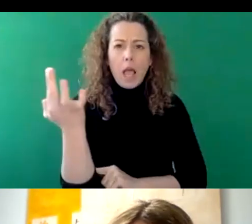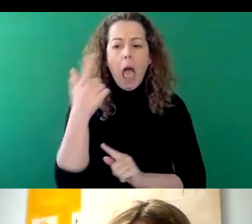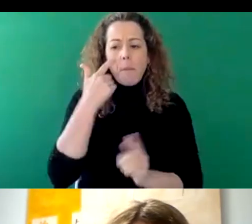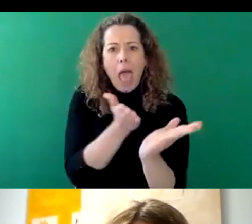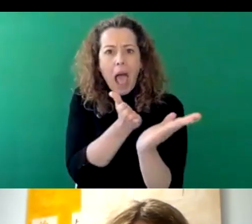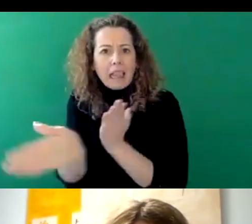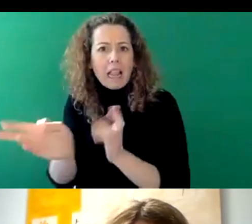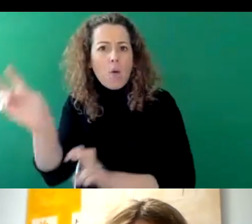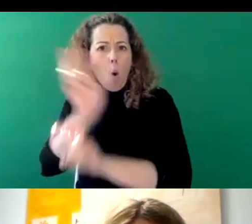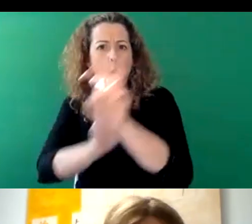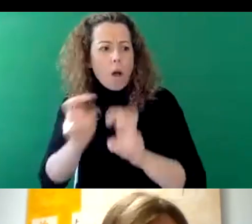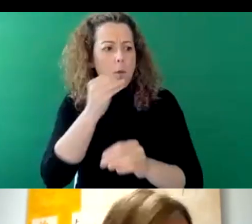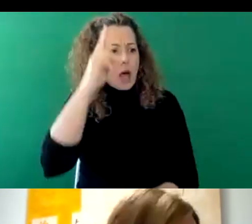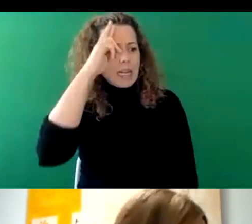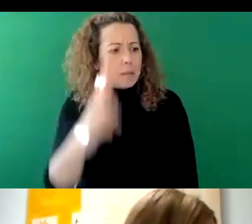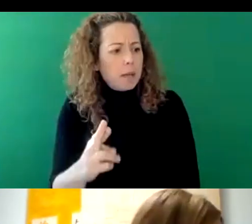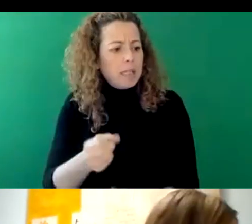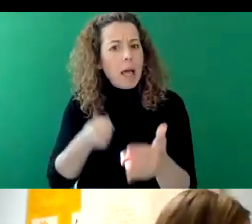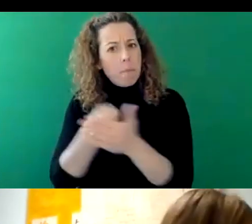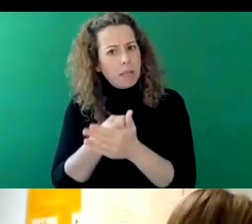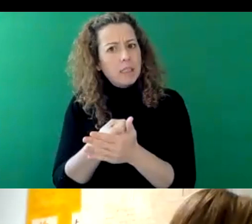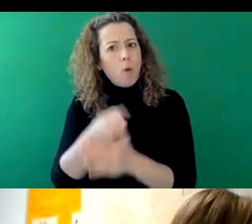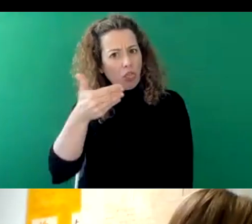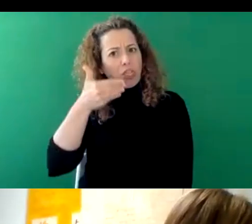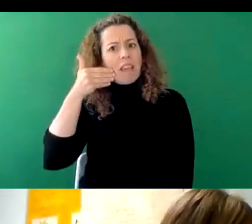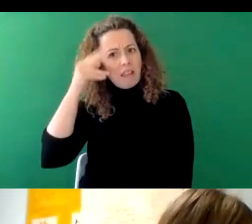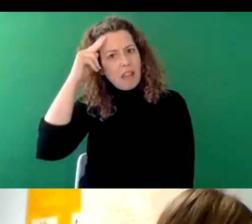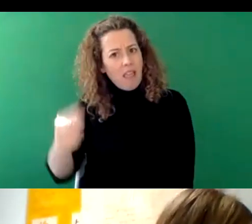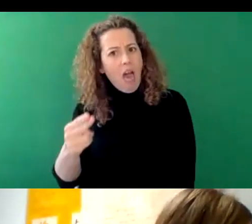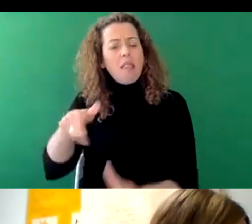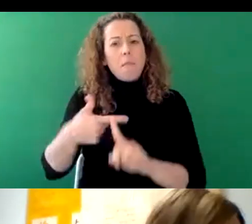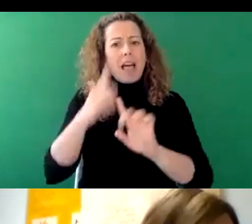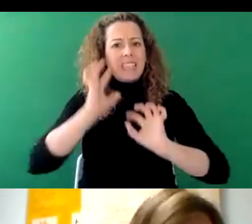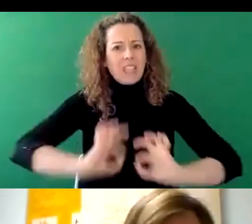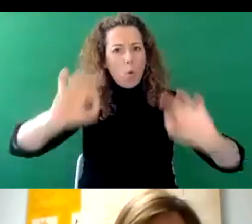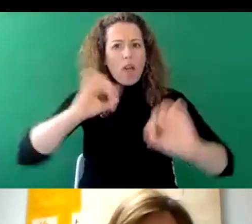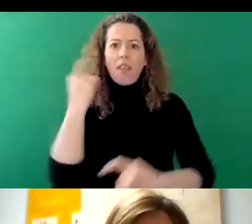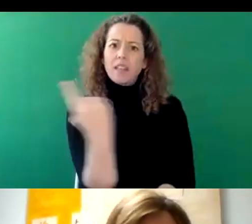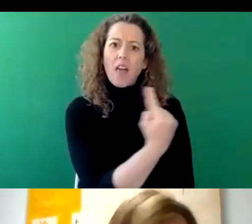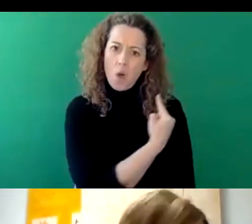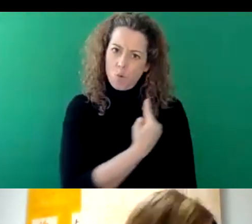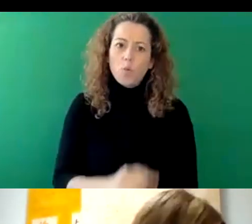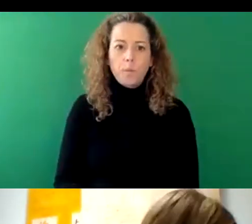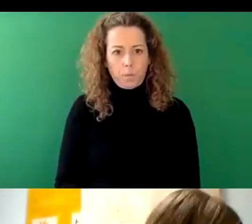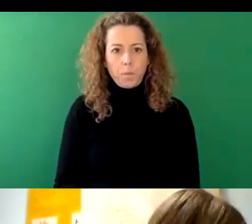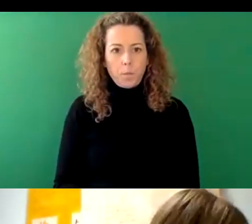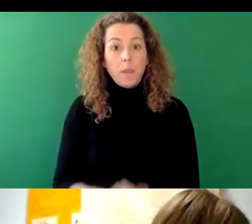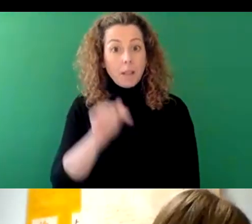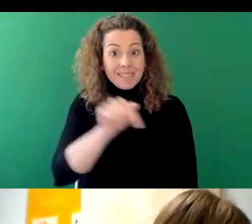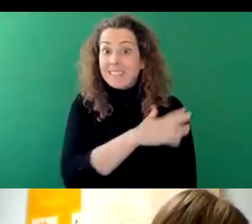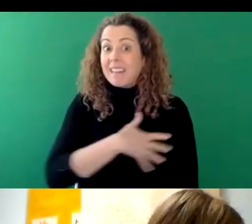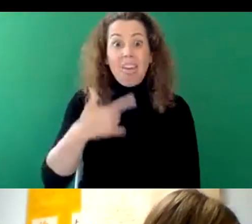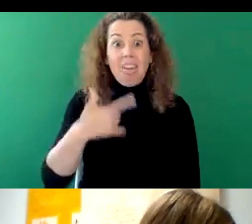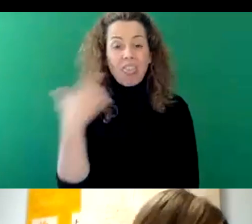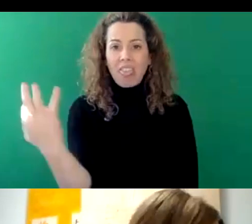más respetuosas con la dignidad y la singularidad de cada individuo y con su salud. Esto implica una serie